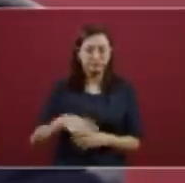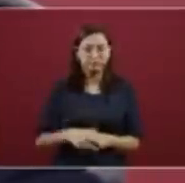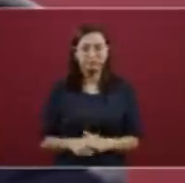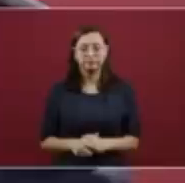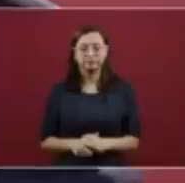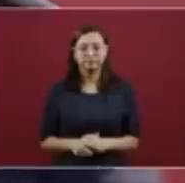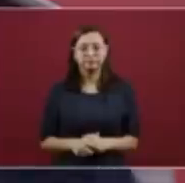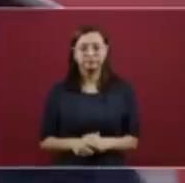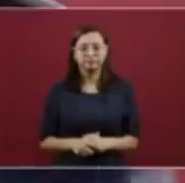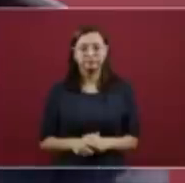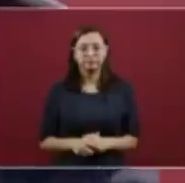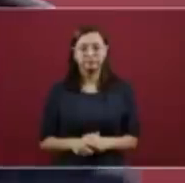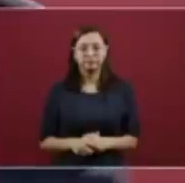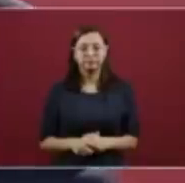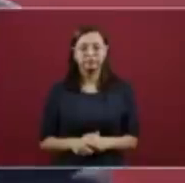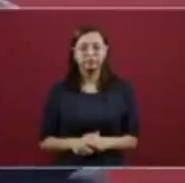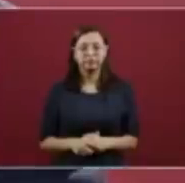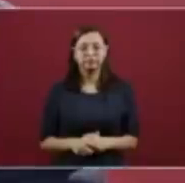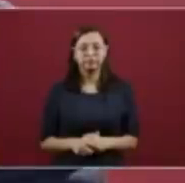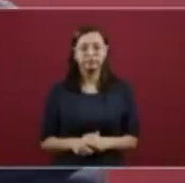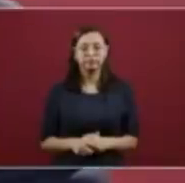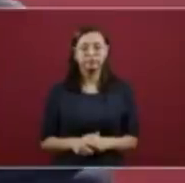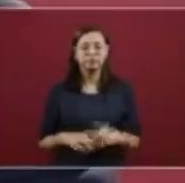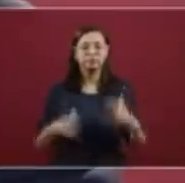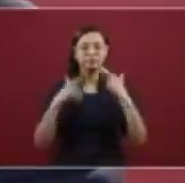la reunión nacional